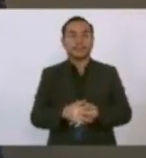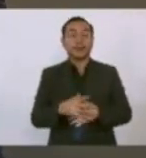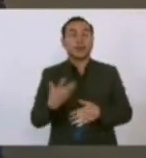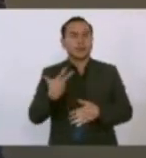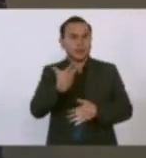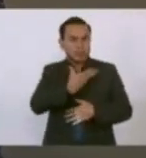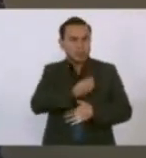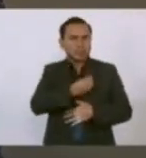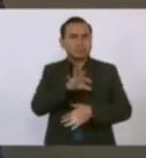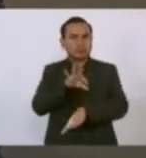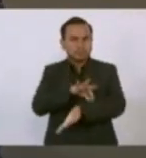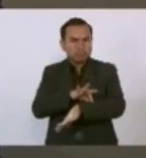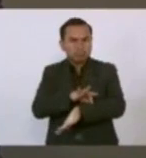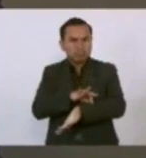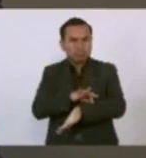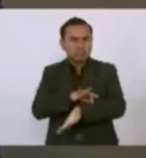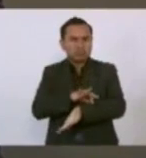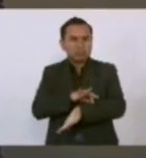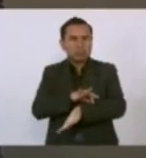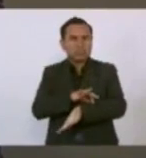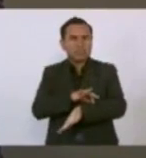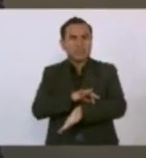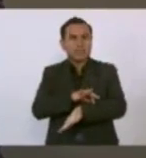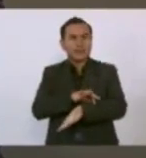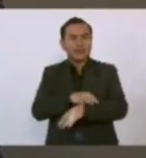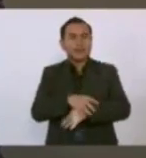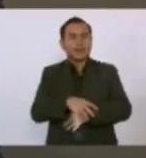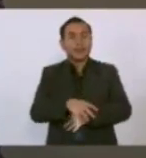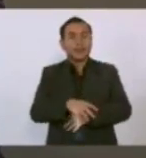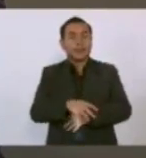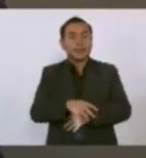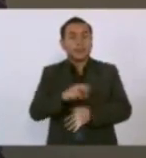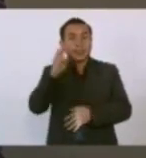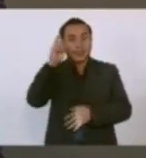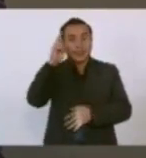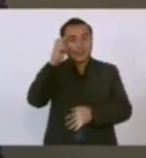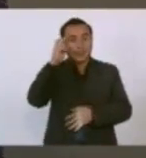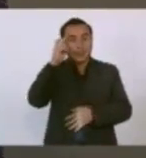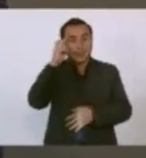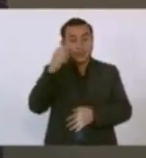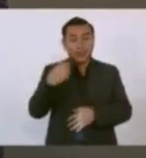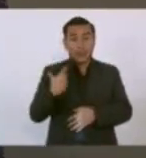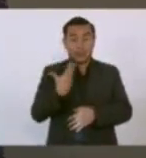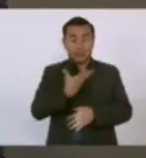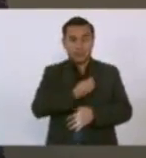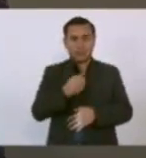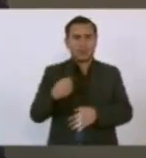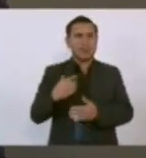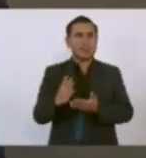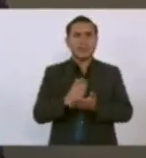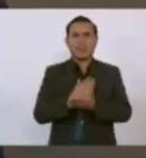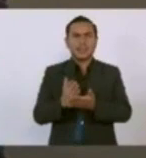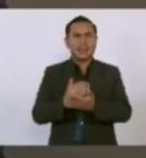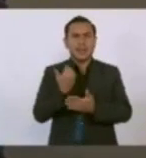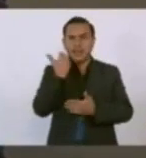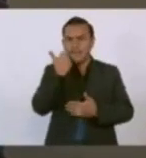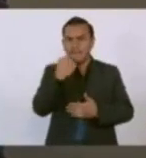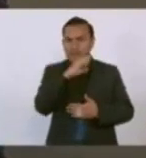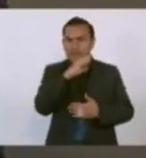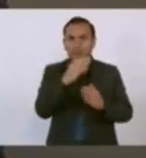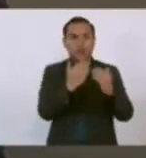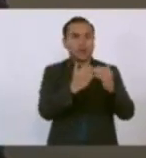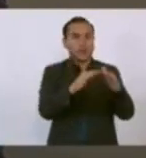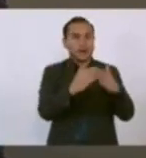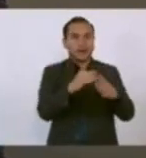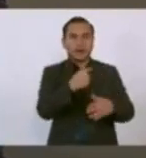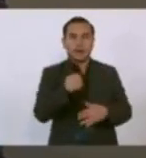Nosotros hemos sido probablemente, fuera de los países con el foco, como China, por ejemplo, probablemente